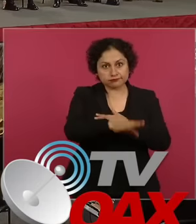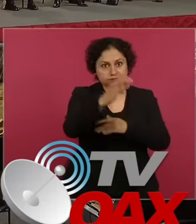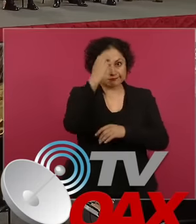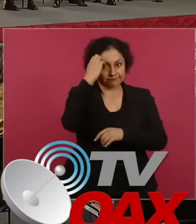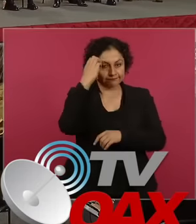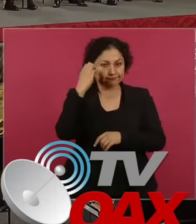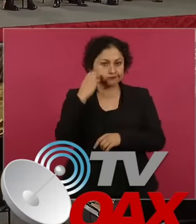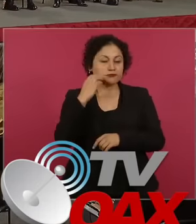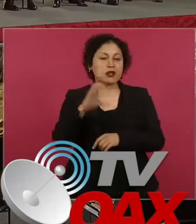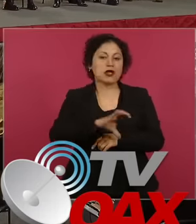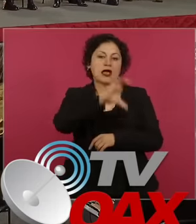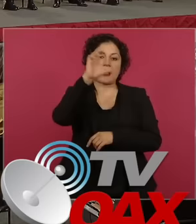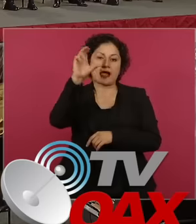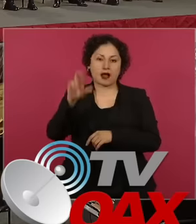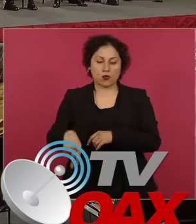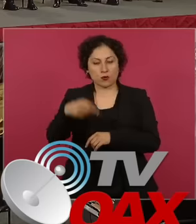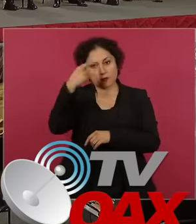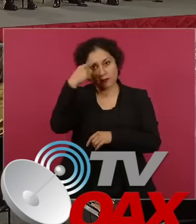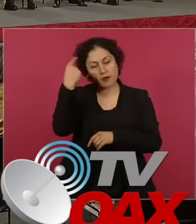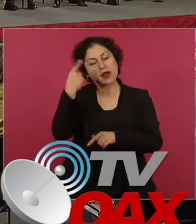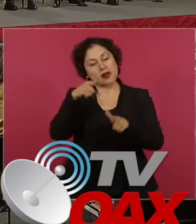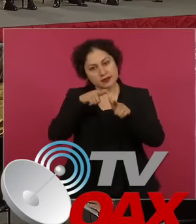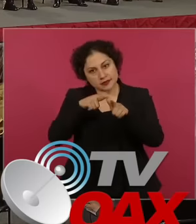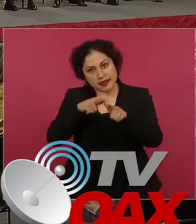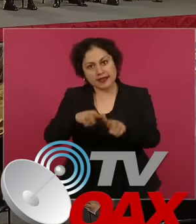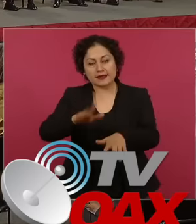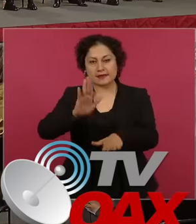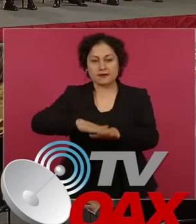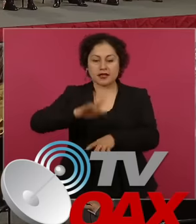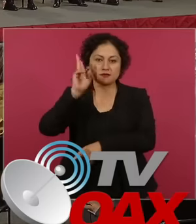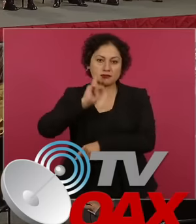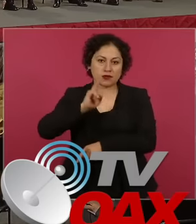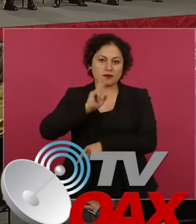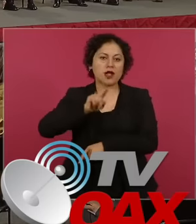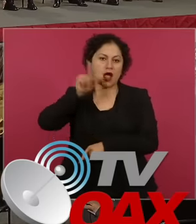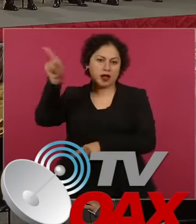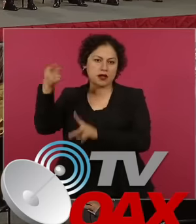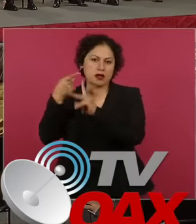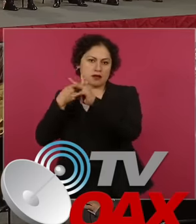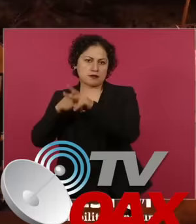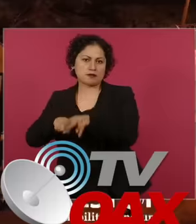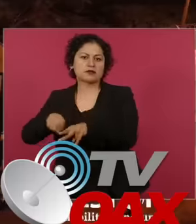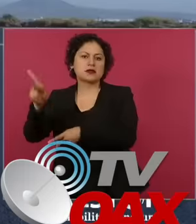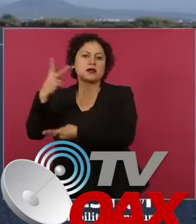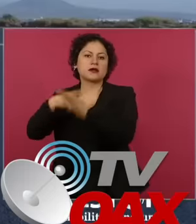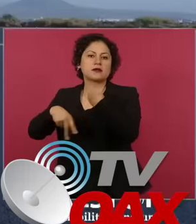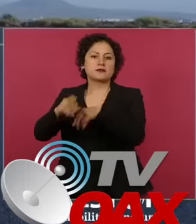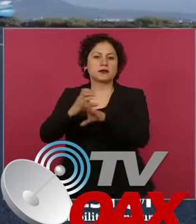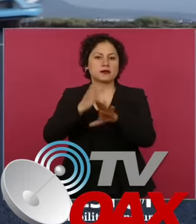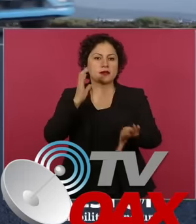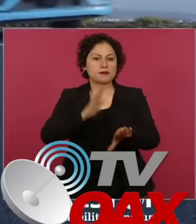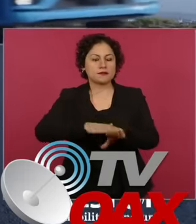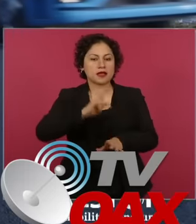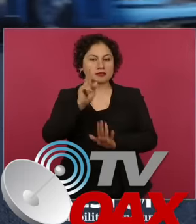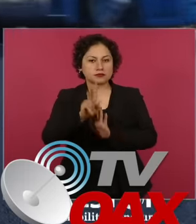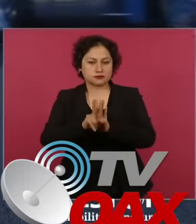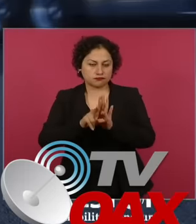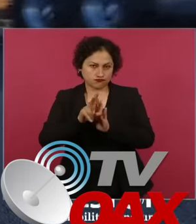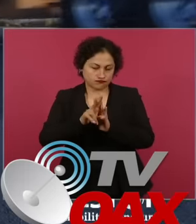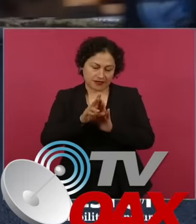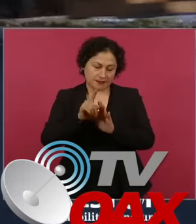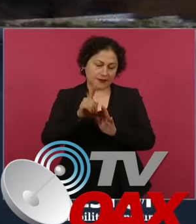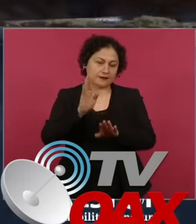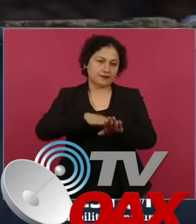para continuar con las pruebas estáticas que ya se iniciaron en la planta y terminar también con las pruebas dinámicas a